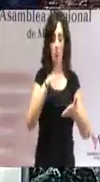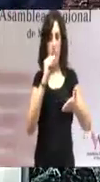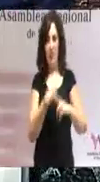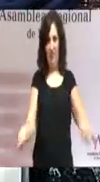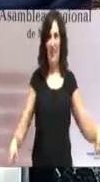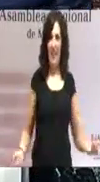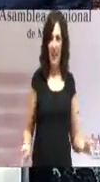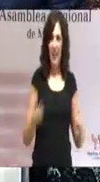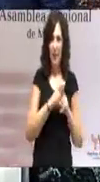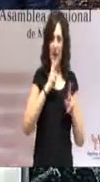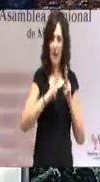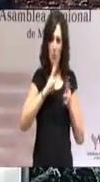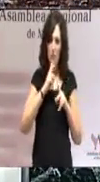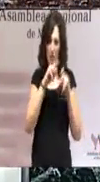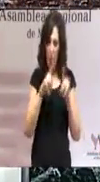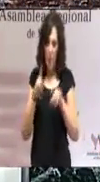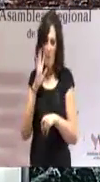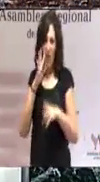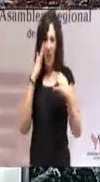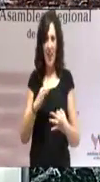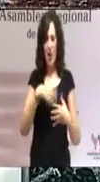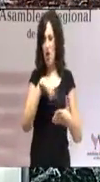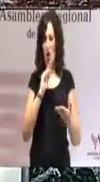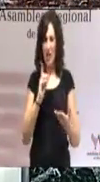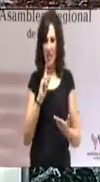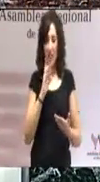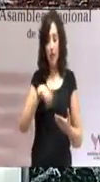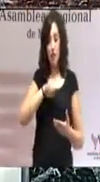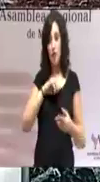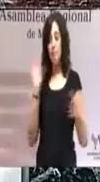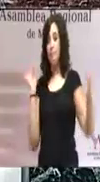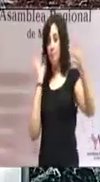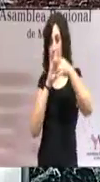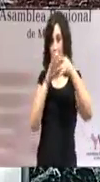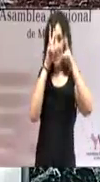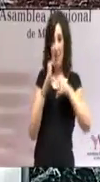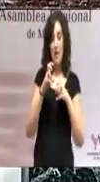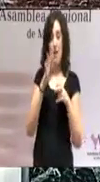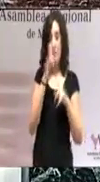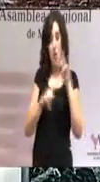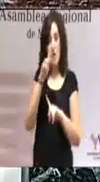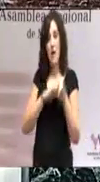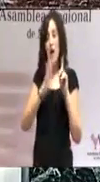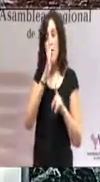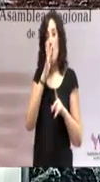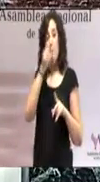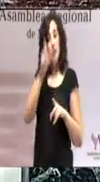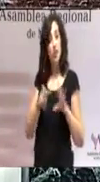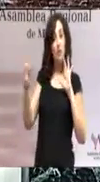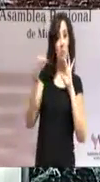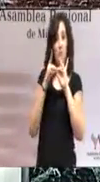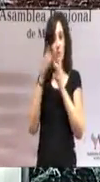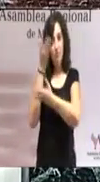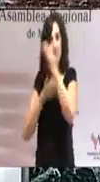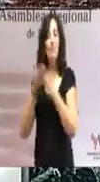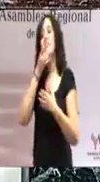respuesta absolutamente alejada de la realidad. Nuestro aliado para solucionar el problema del agua es Mariano Rajoy. Y lo he